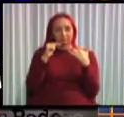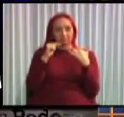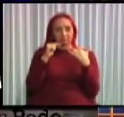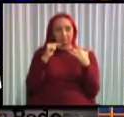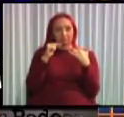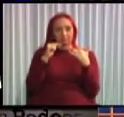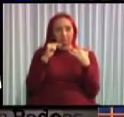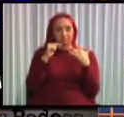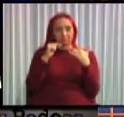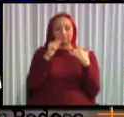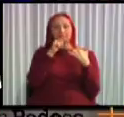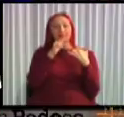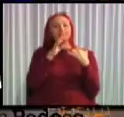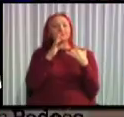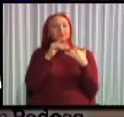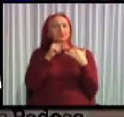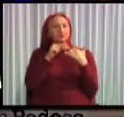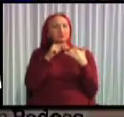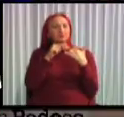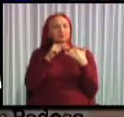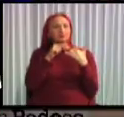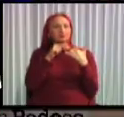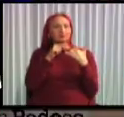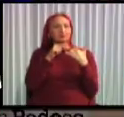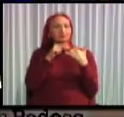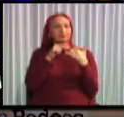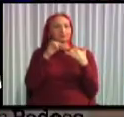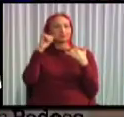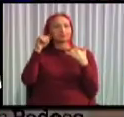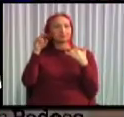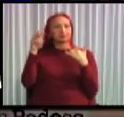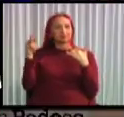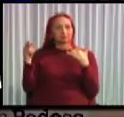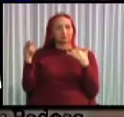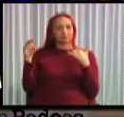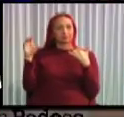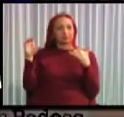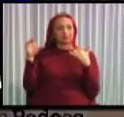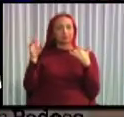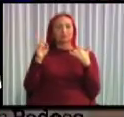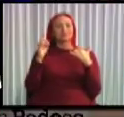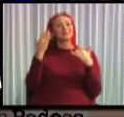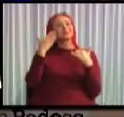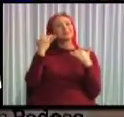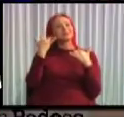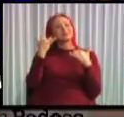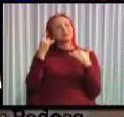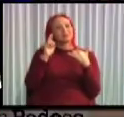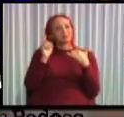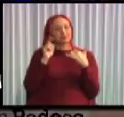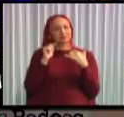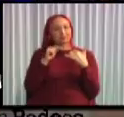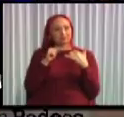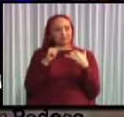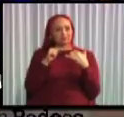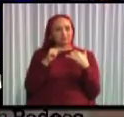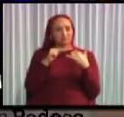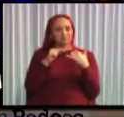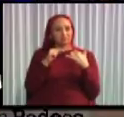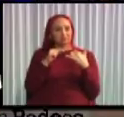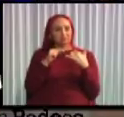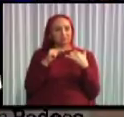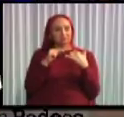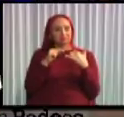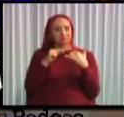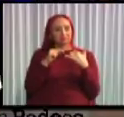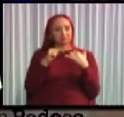Buenas noches. ¿Con quién hablamos? José Mario Mata Cascante. ¿De dónde nos llama, don José Mario? De